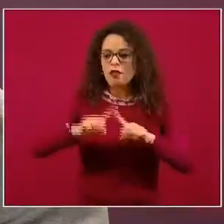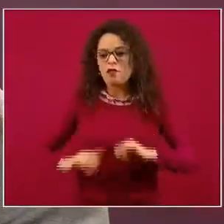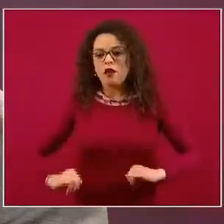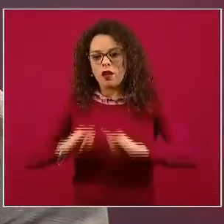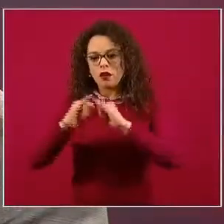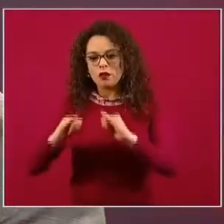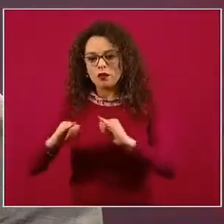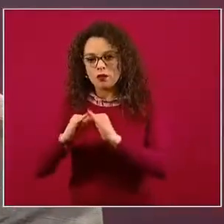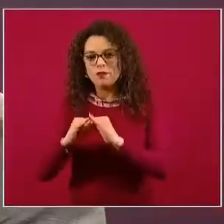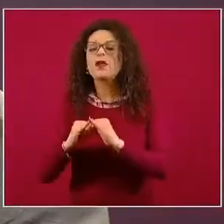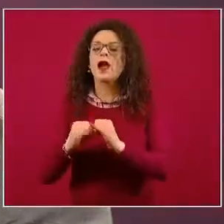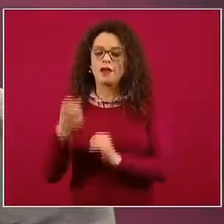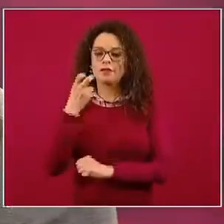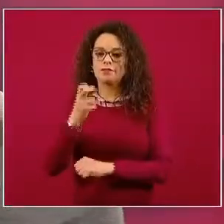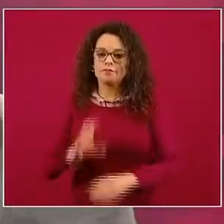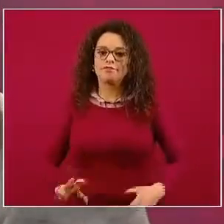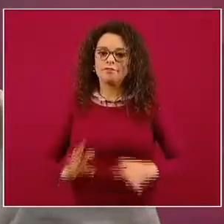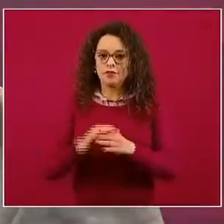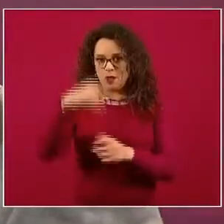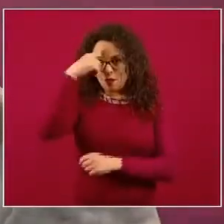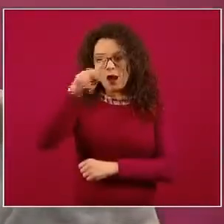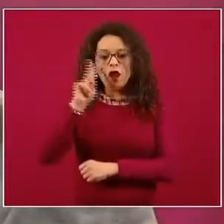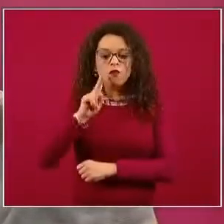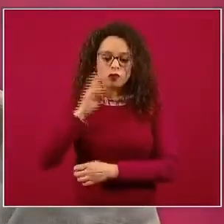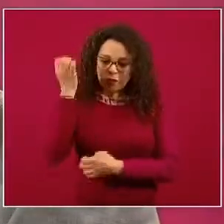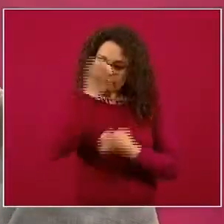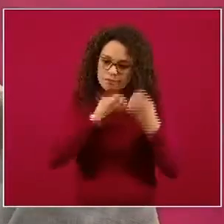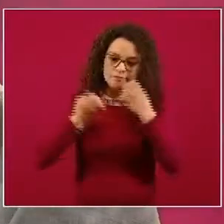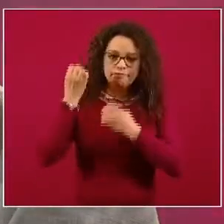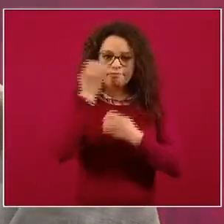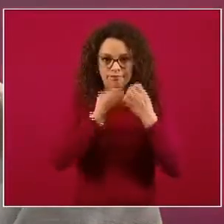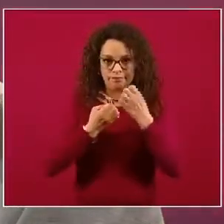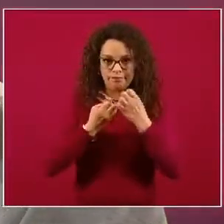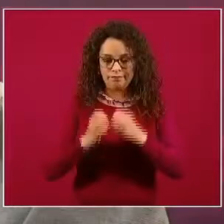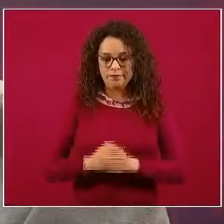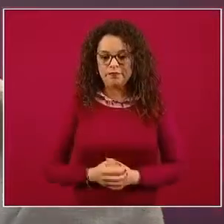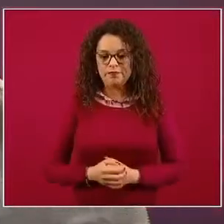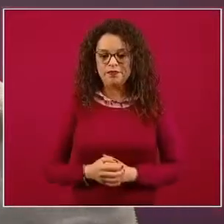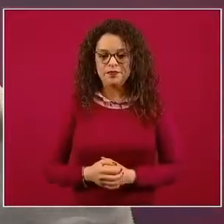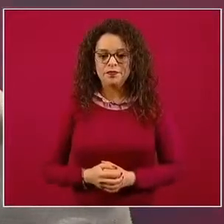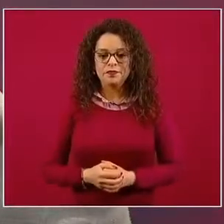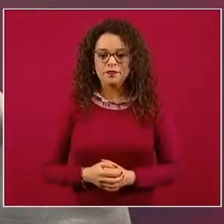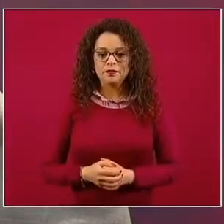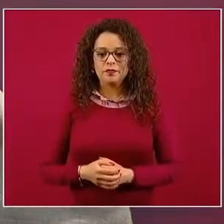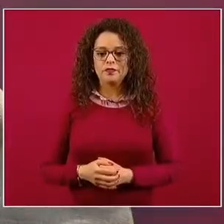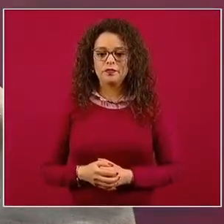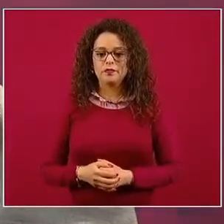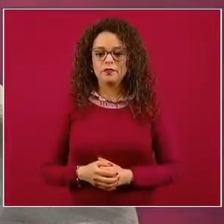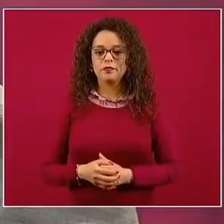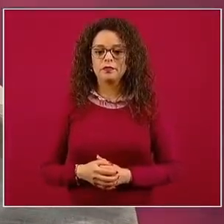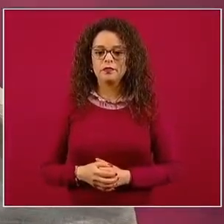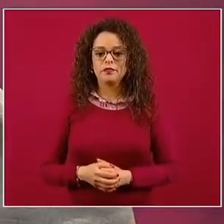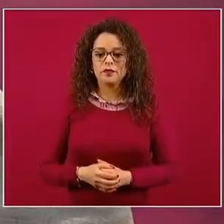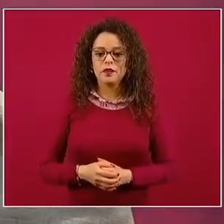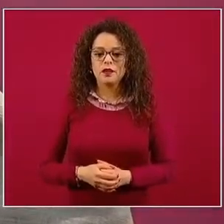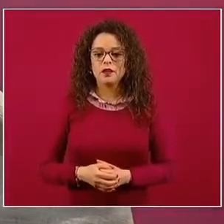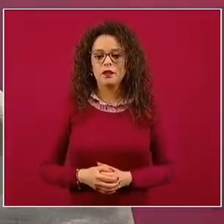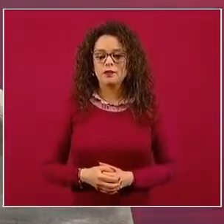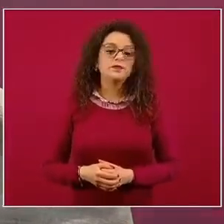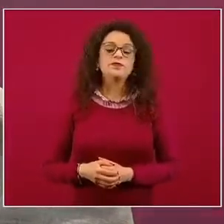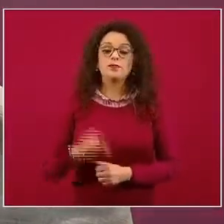se hacía parte del ensayo clínico. Una de las prácticas que ha proliferado en años